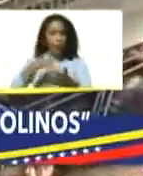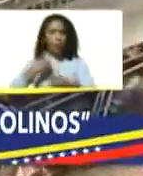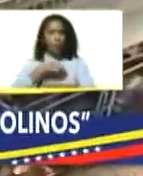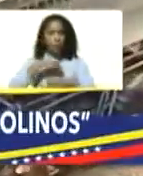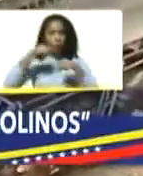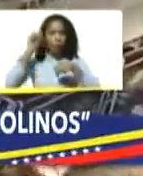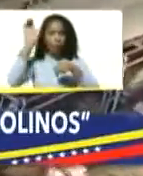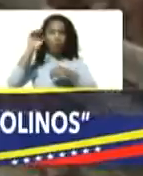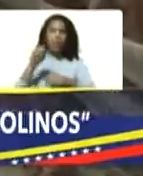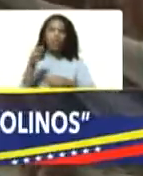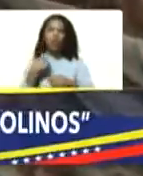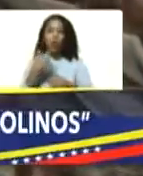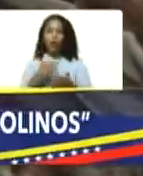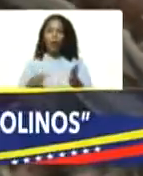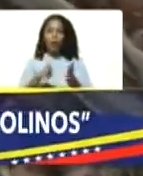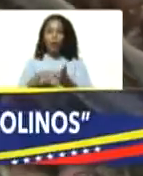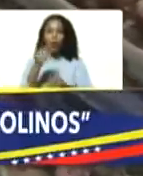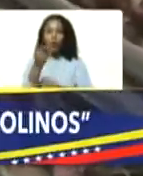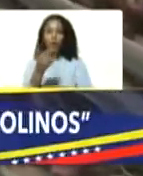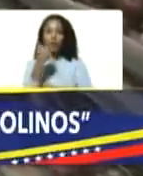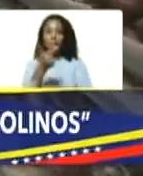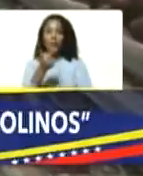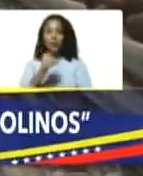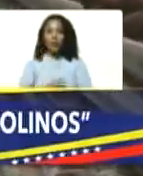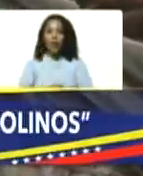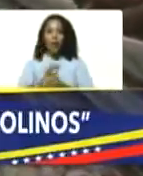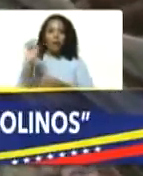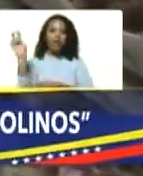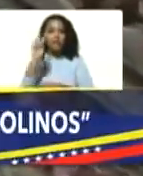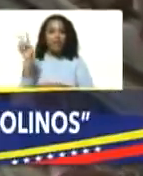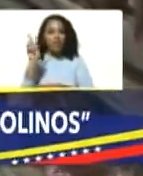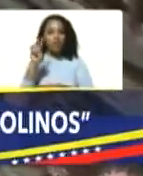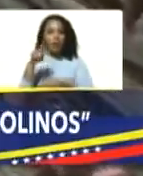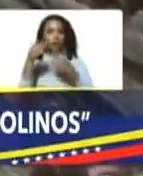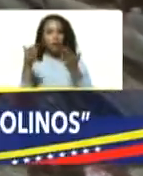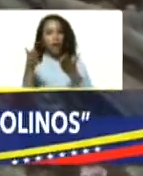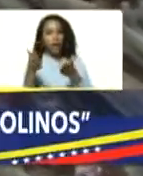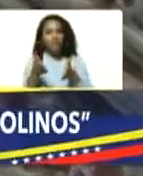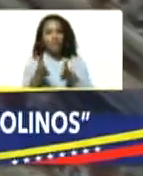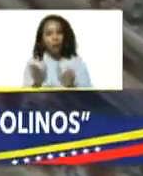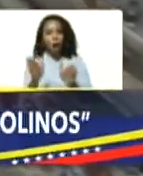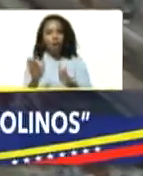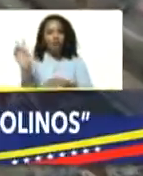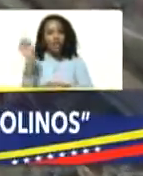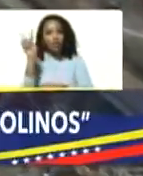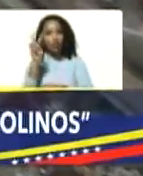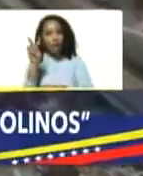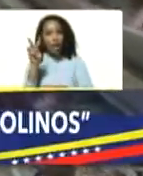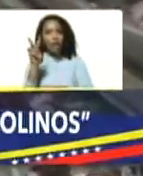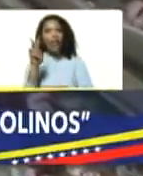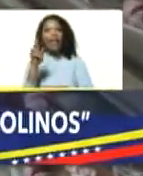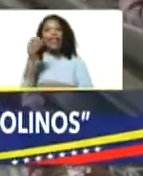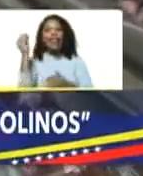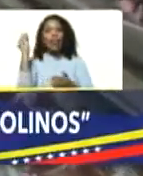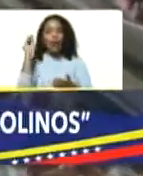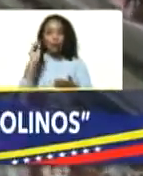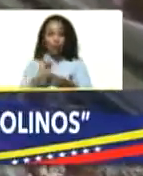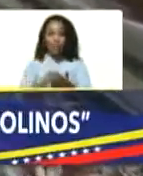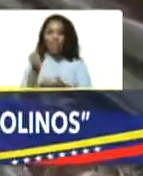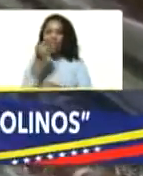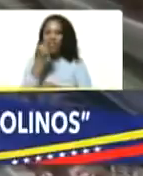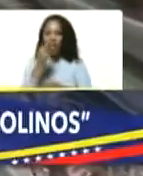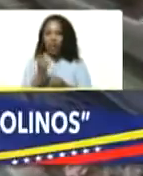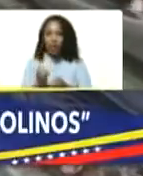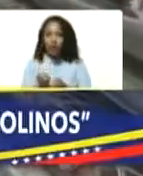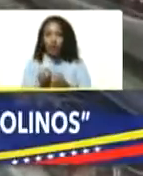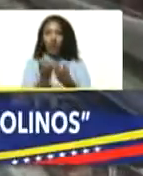y repito así como usted lo dice es una venezuela que renace una venezuela que reverdece y una venezuela que